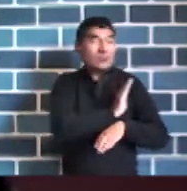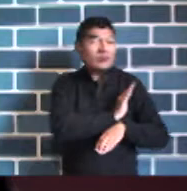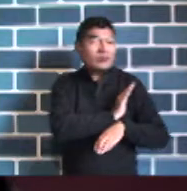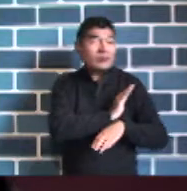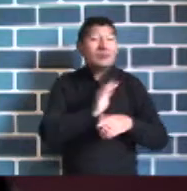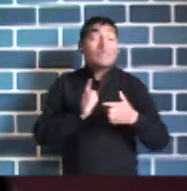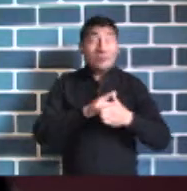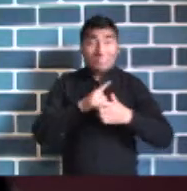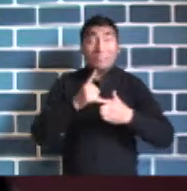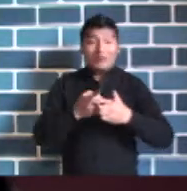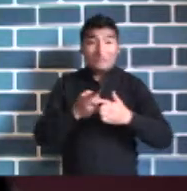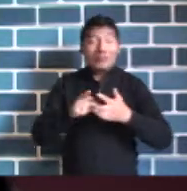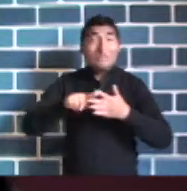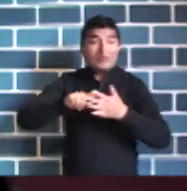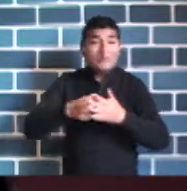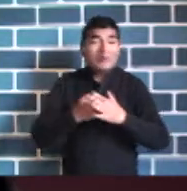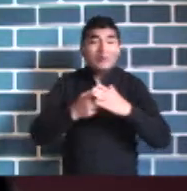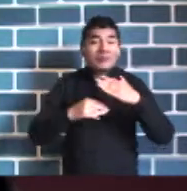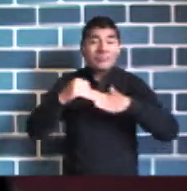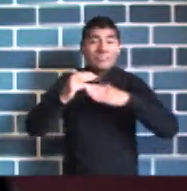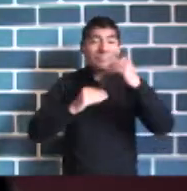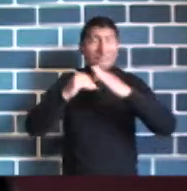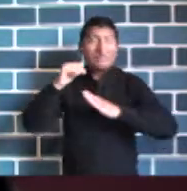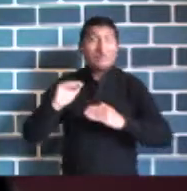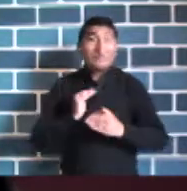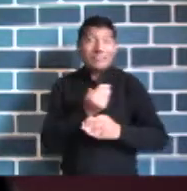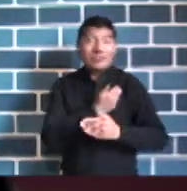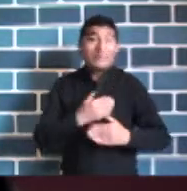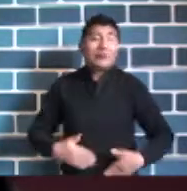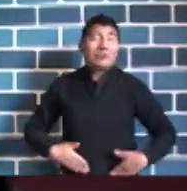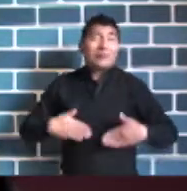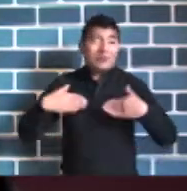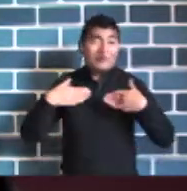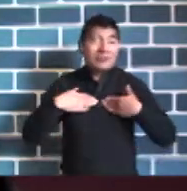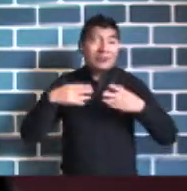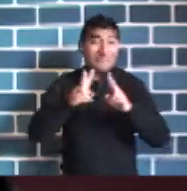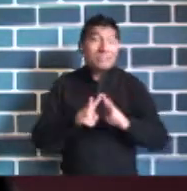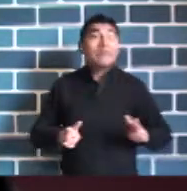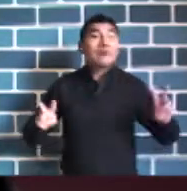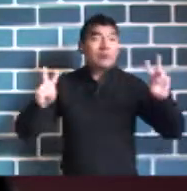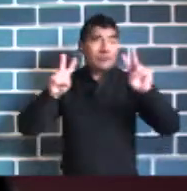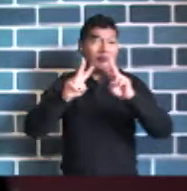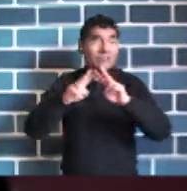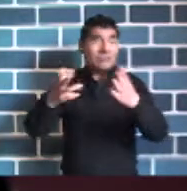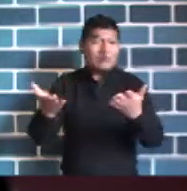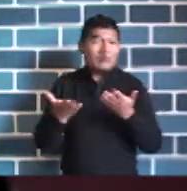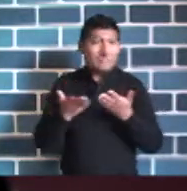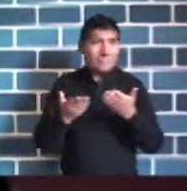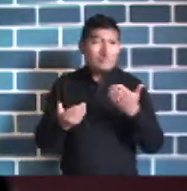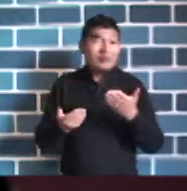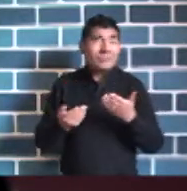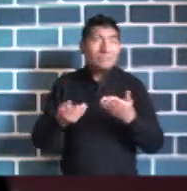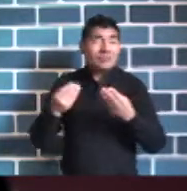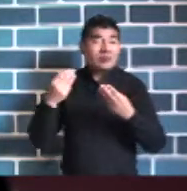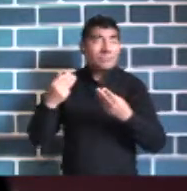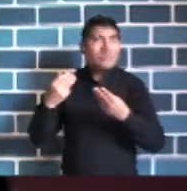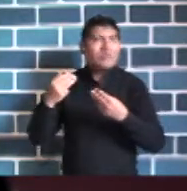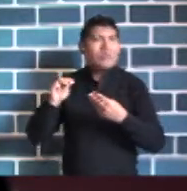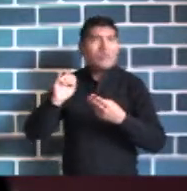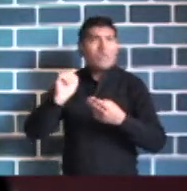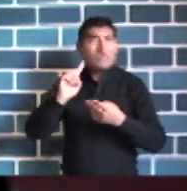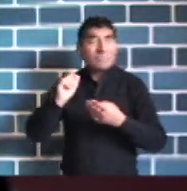entonces comenzamos a construir nuestra vida sobre valores que nos da la moda el comercio la